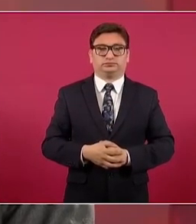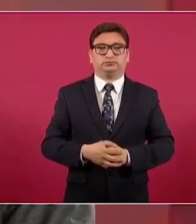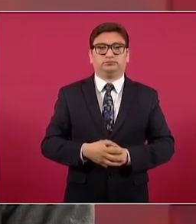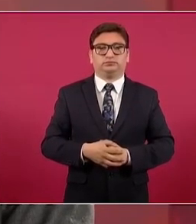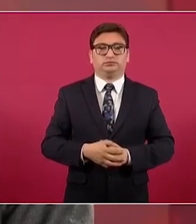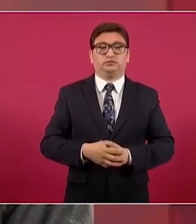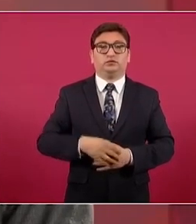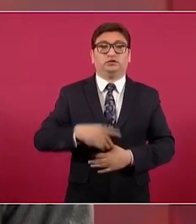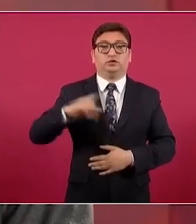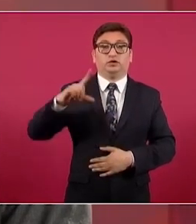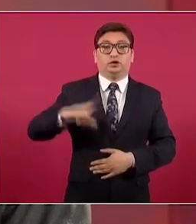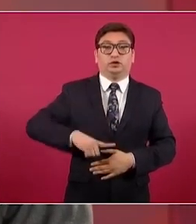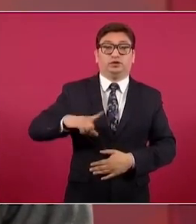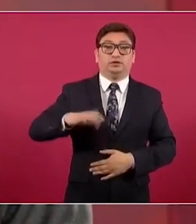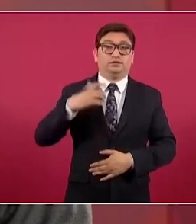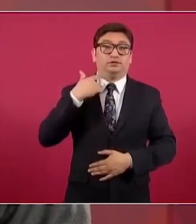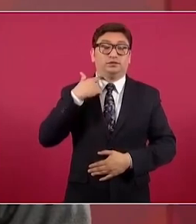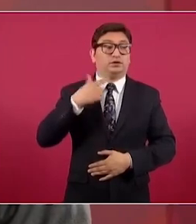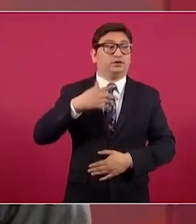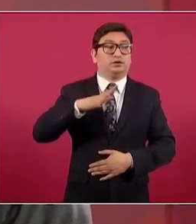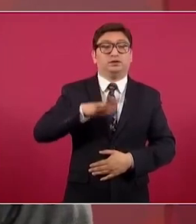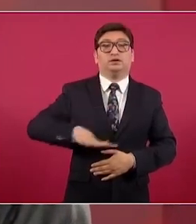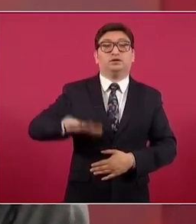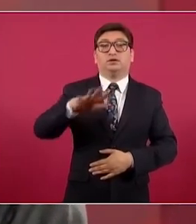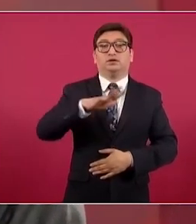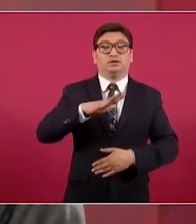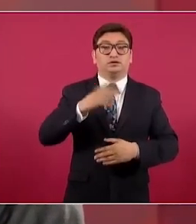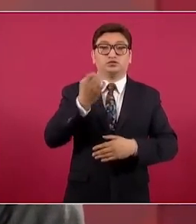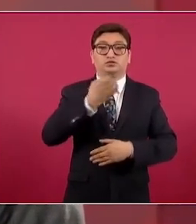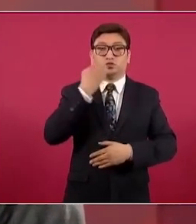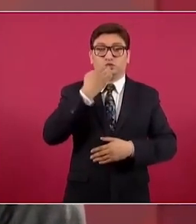Y los gobiernos neoliberales cerraron normales.